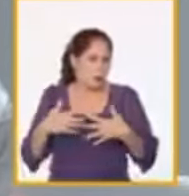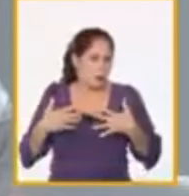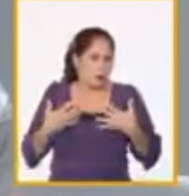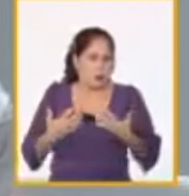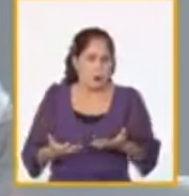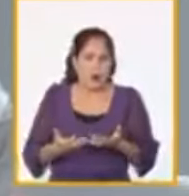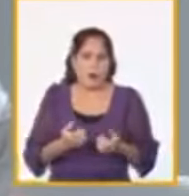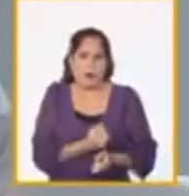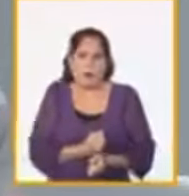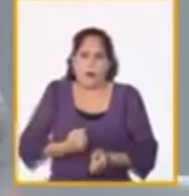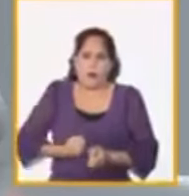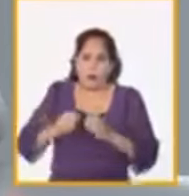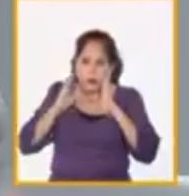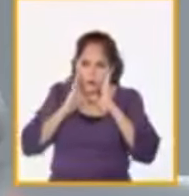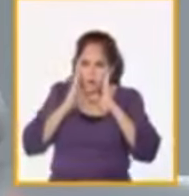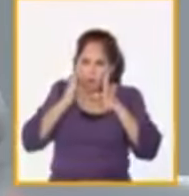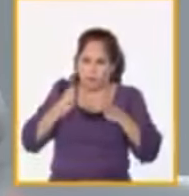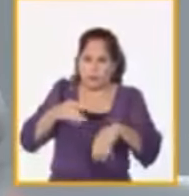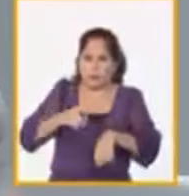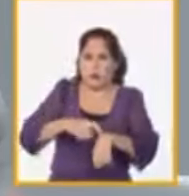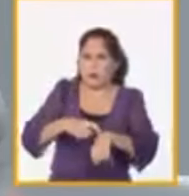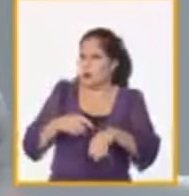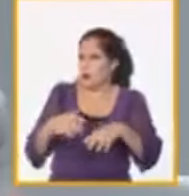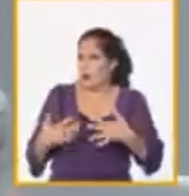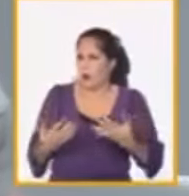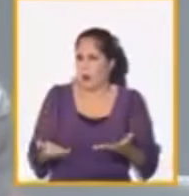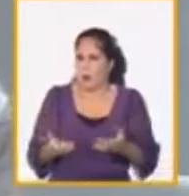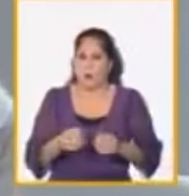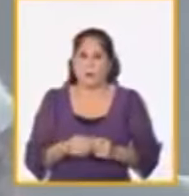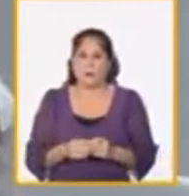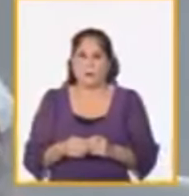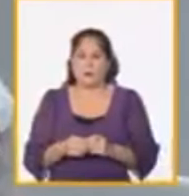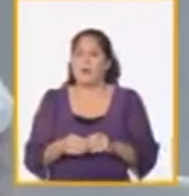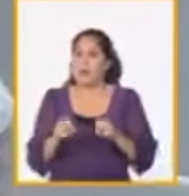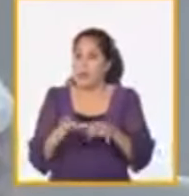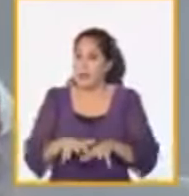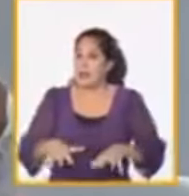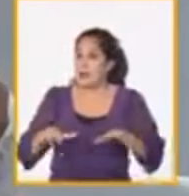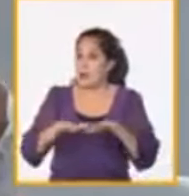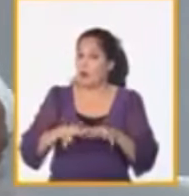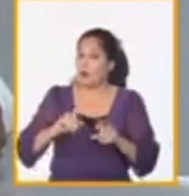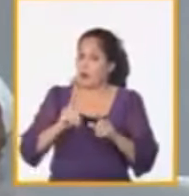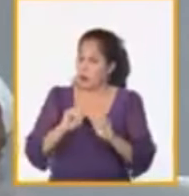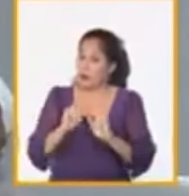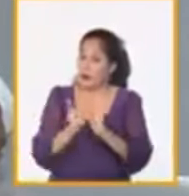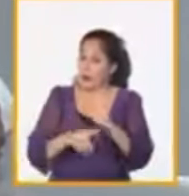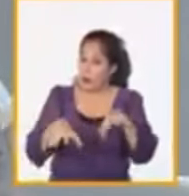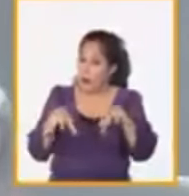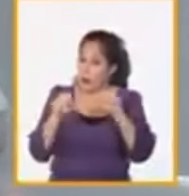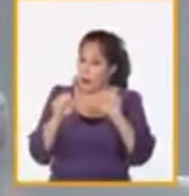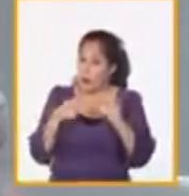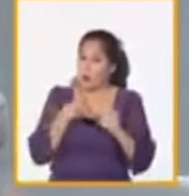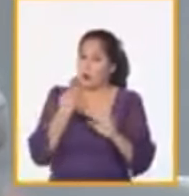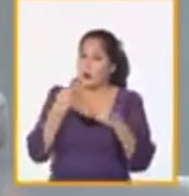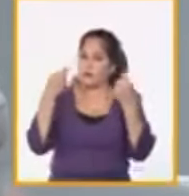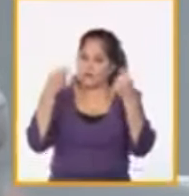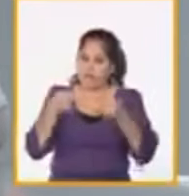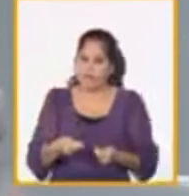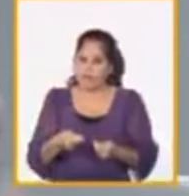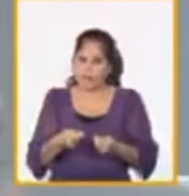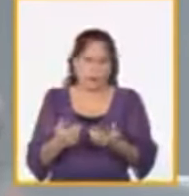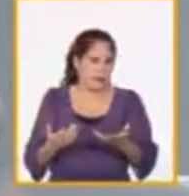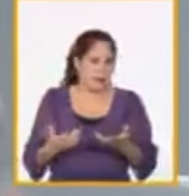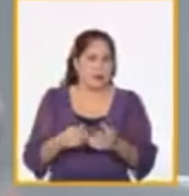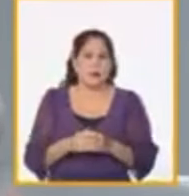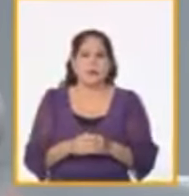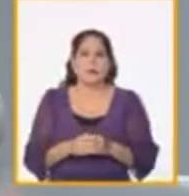los esfuerzos en estos momentos? Y en medio de la contingencia energética se ha decidido, han hecho